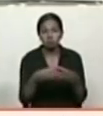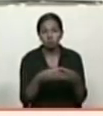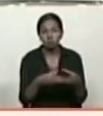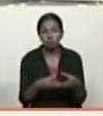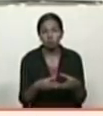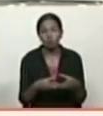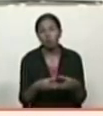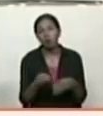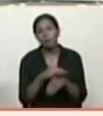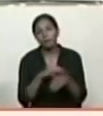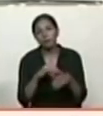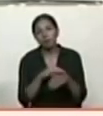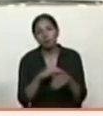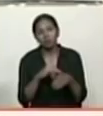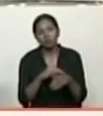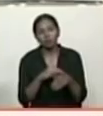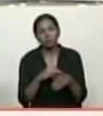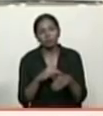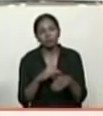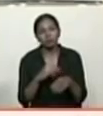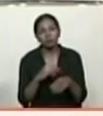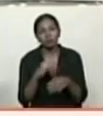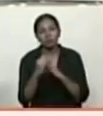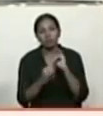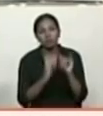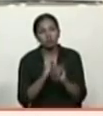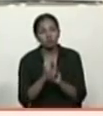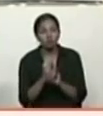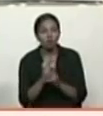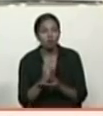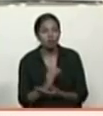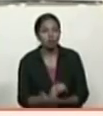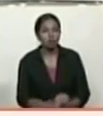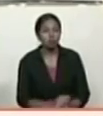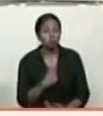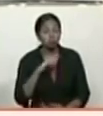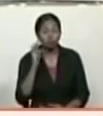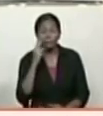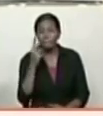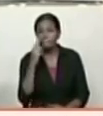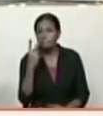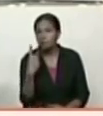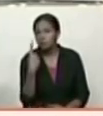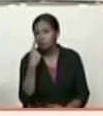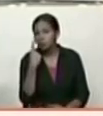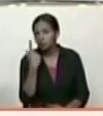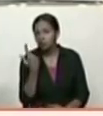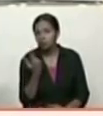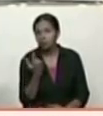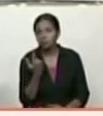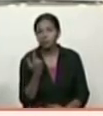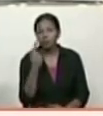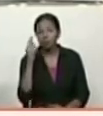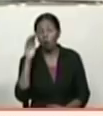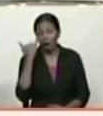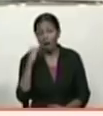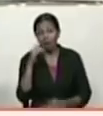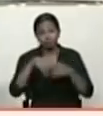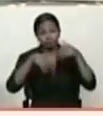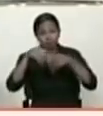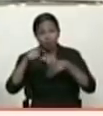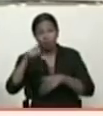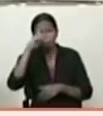Relaciones Exteriores de Sudáfrica, Lindiwe Sisulu. Ahí estuvimos muy pendientes. Ellos tienen elecciones este